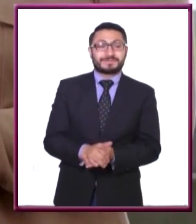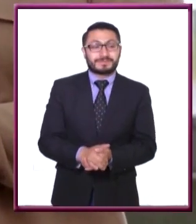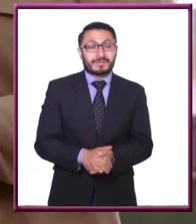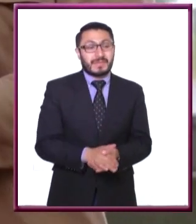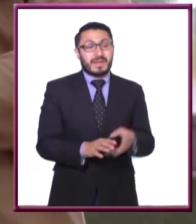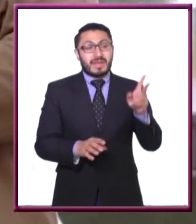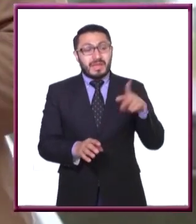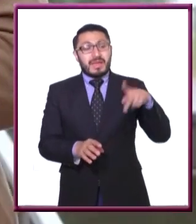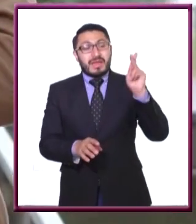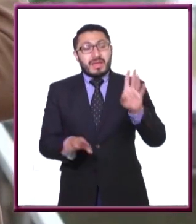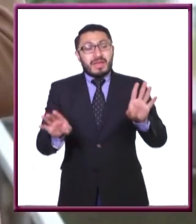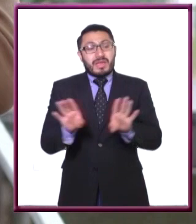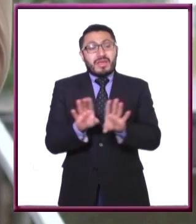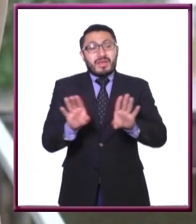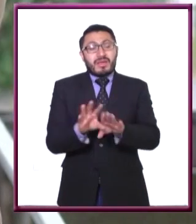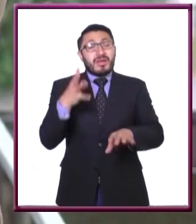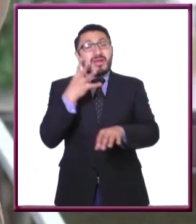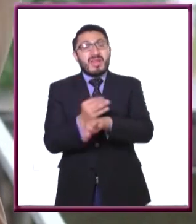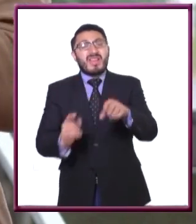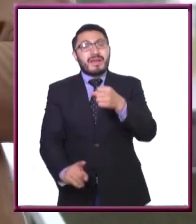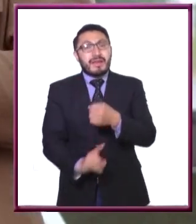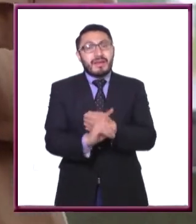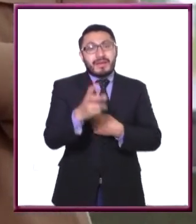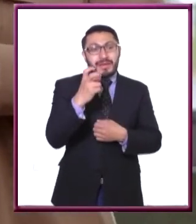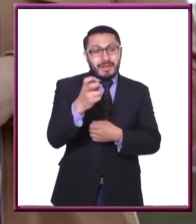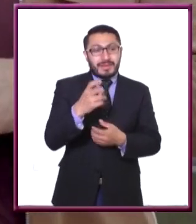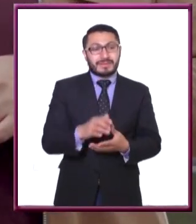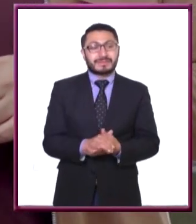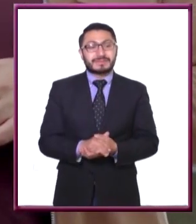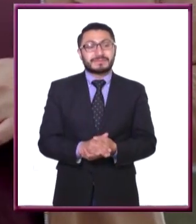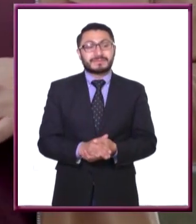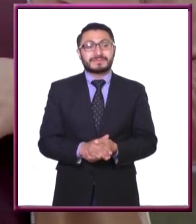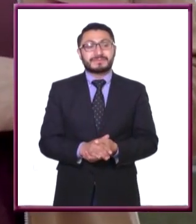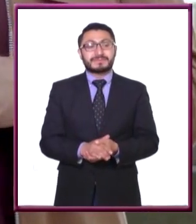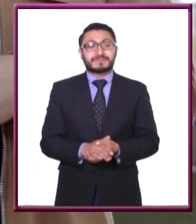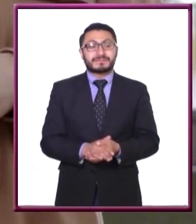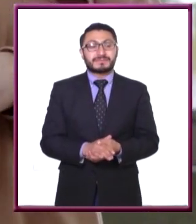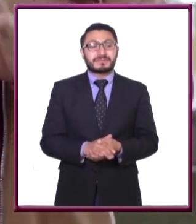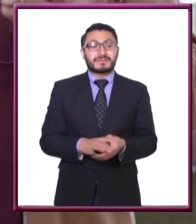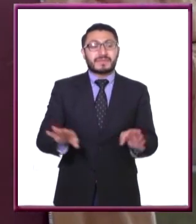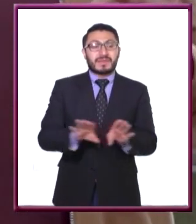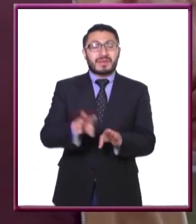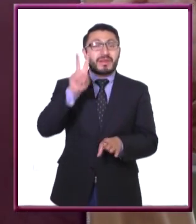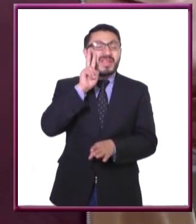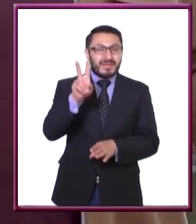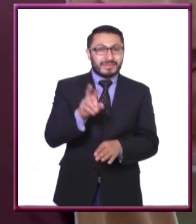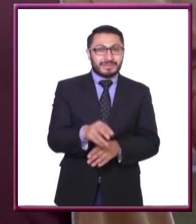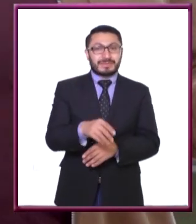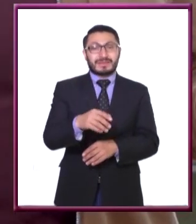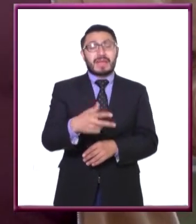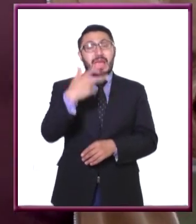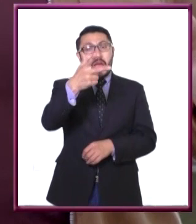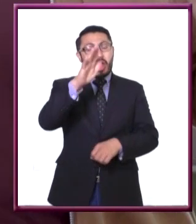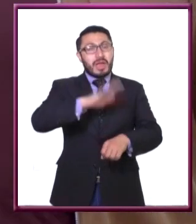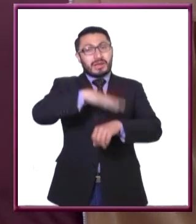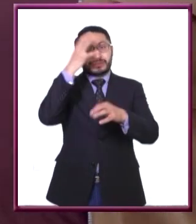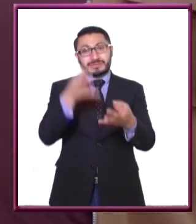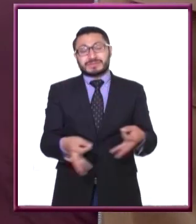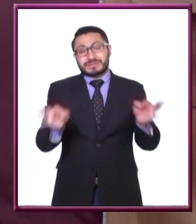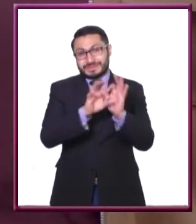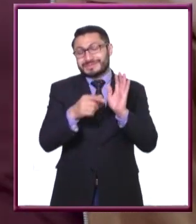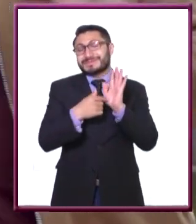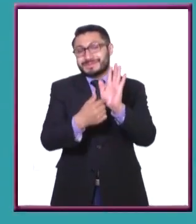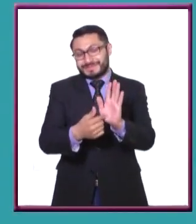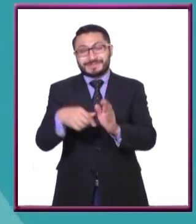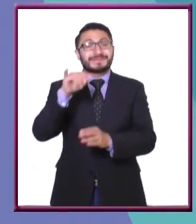querida Vidmara. Pero, ¿cómo vamos a resolver ese problema haciendo aproximaciones? ¿Qué te parece si dejamos los 8 más importantes, por ejemplo?